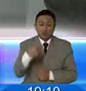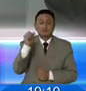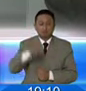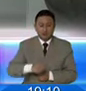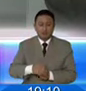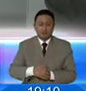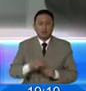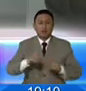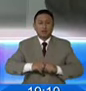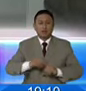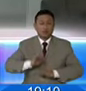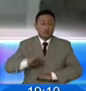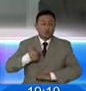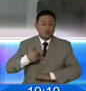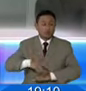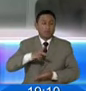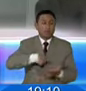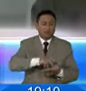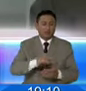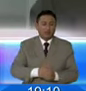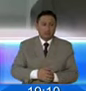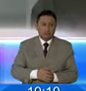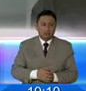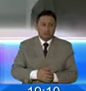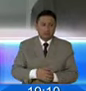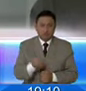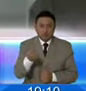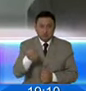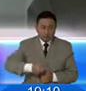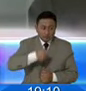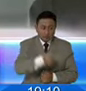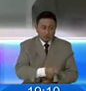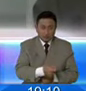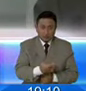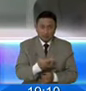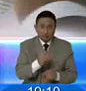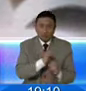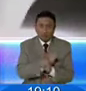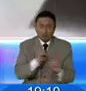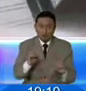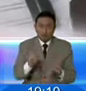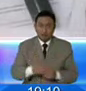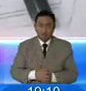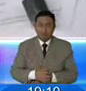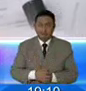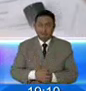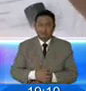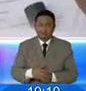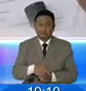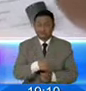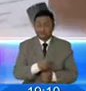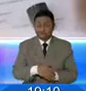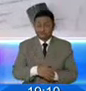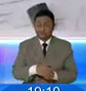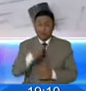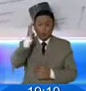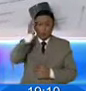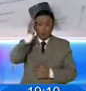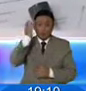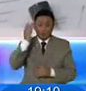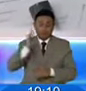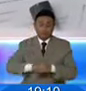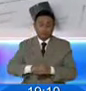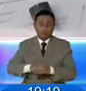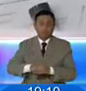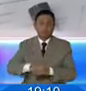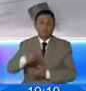se comprometen a pagarle. No les han pagado hasta ahora absolutamente nada. Les preocupa la firma de un acuerdo ministerial con fecha